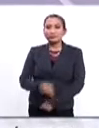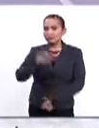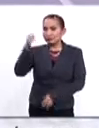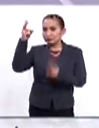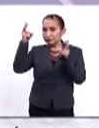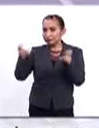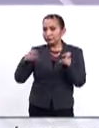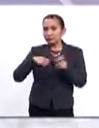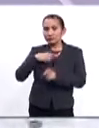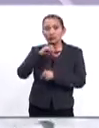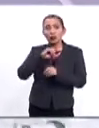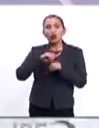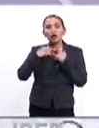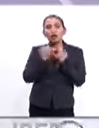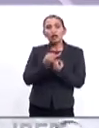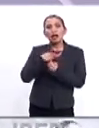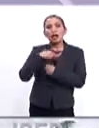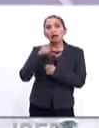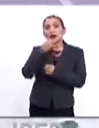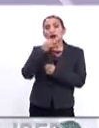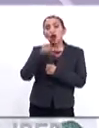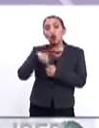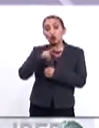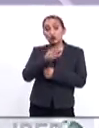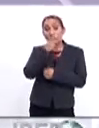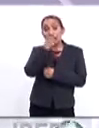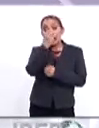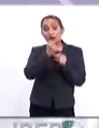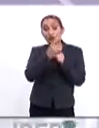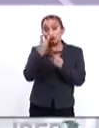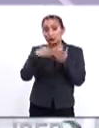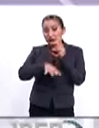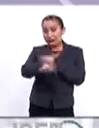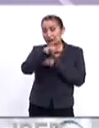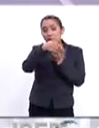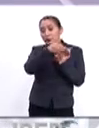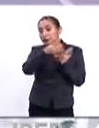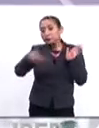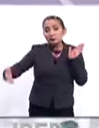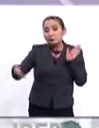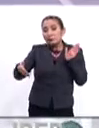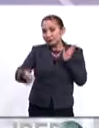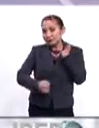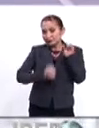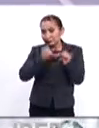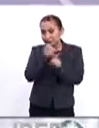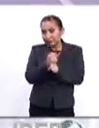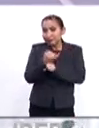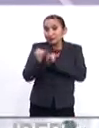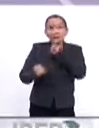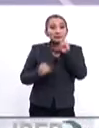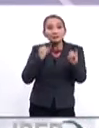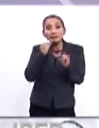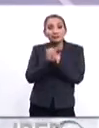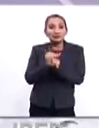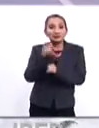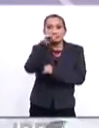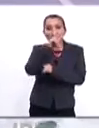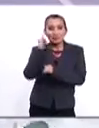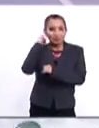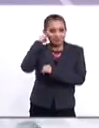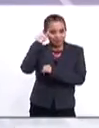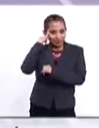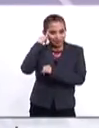En otros asuntos, la Organización de las Naciones Unidas declaró el año 2019 como precisamente el Año Internacional de las